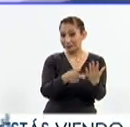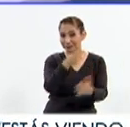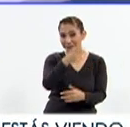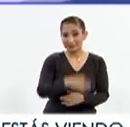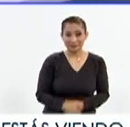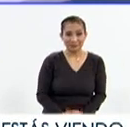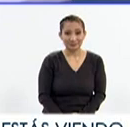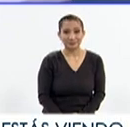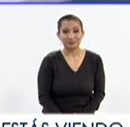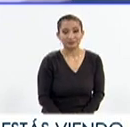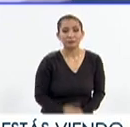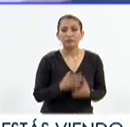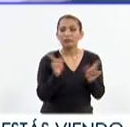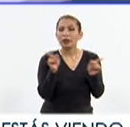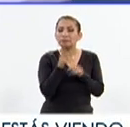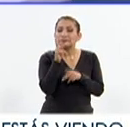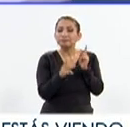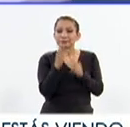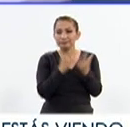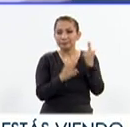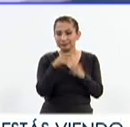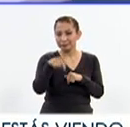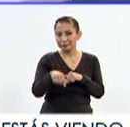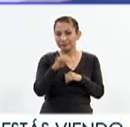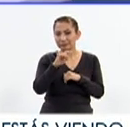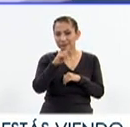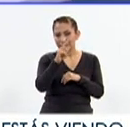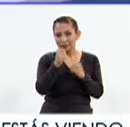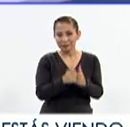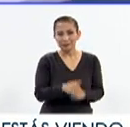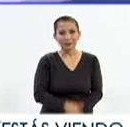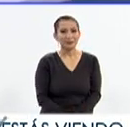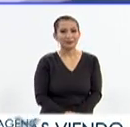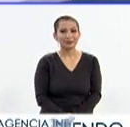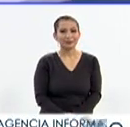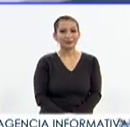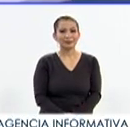edición. Y bueno, vamos a hacer una breve pausa y regresamos al final de Interfaz. No se lo pierdan.